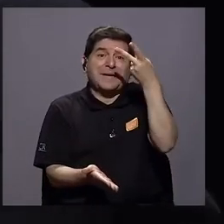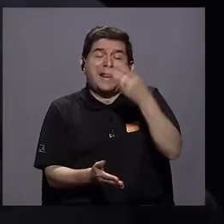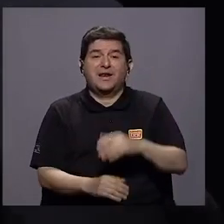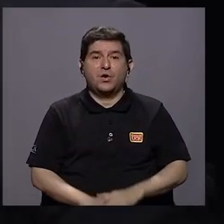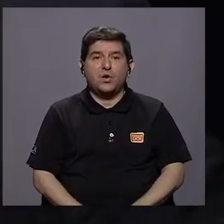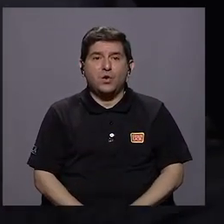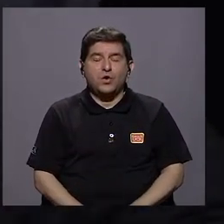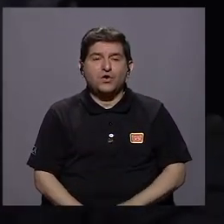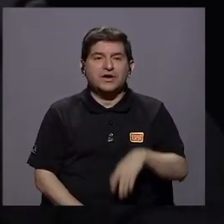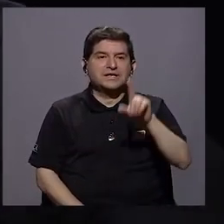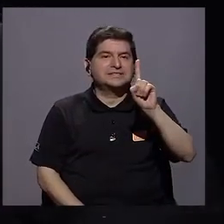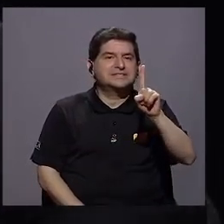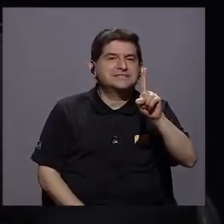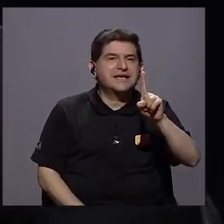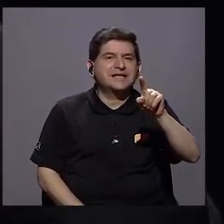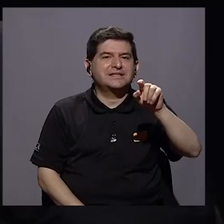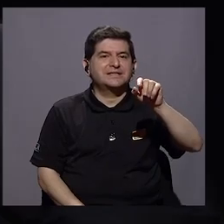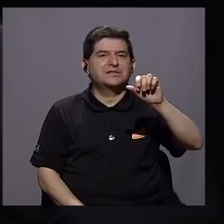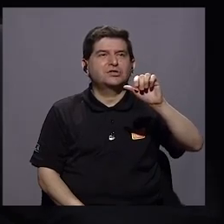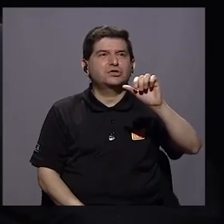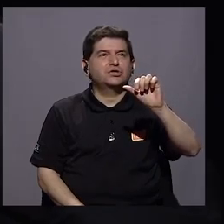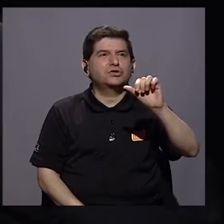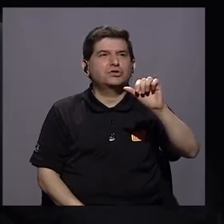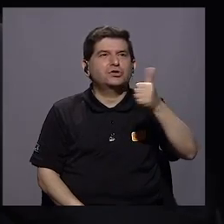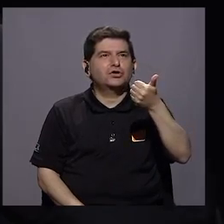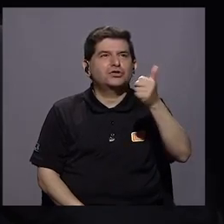valorada en 113,